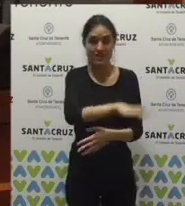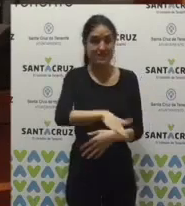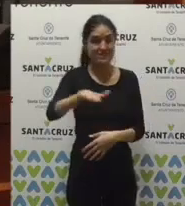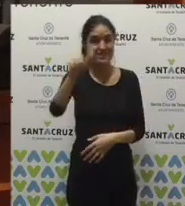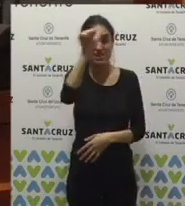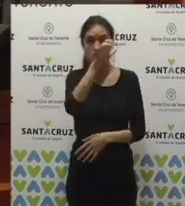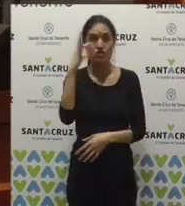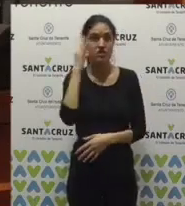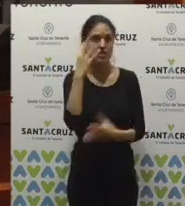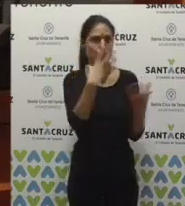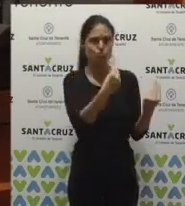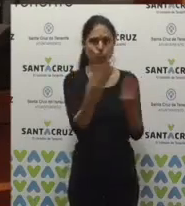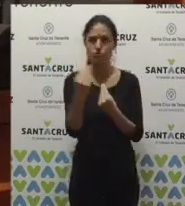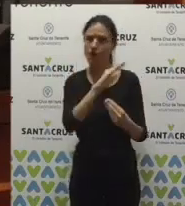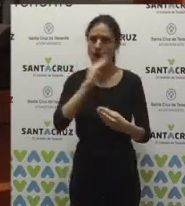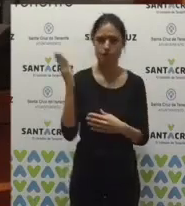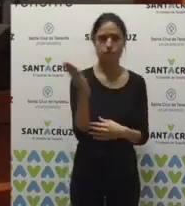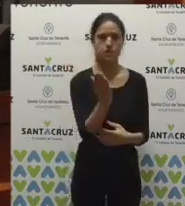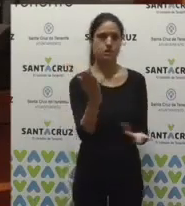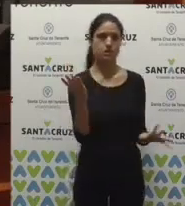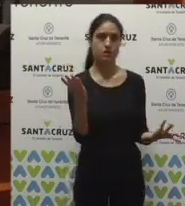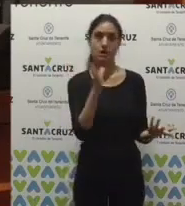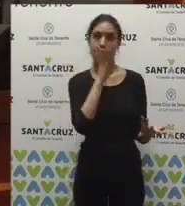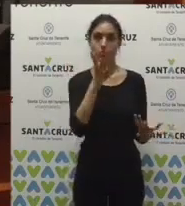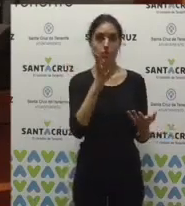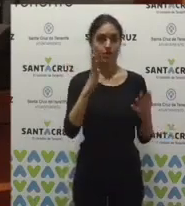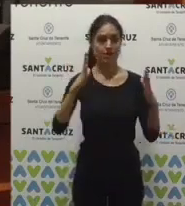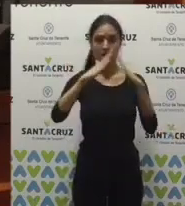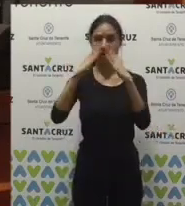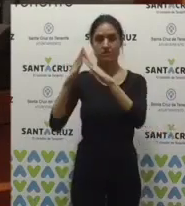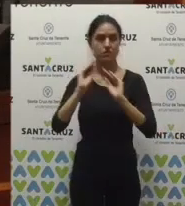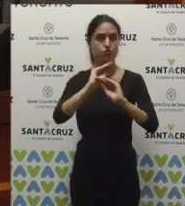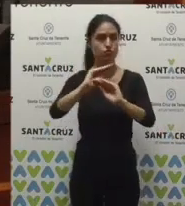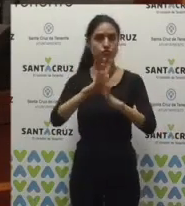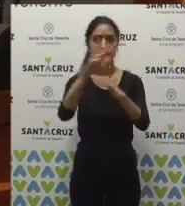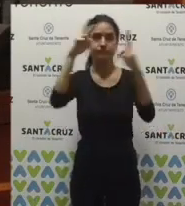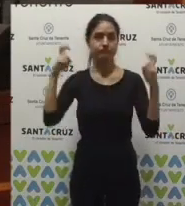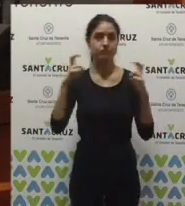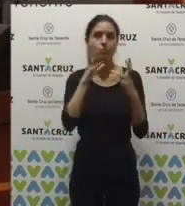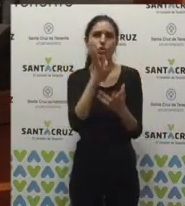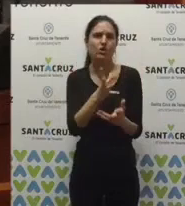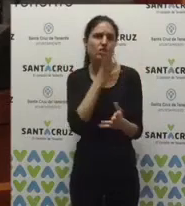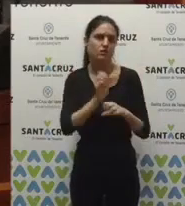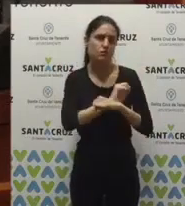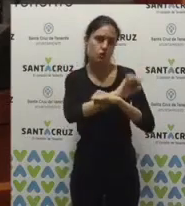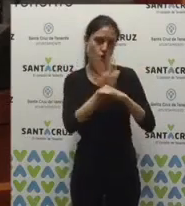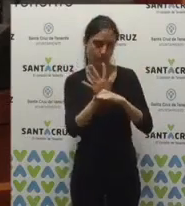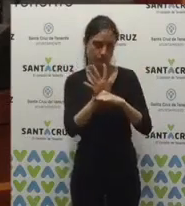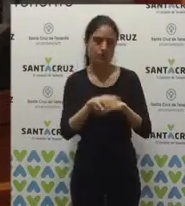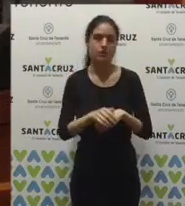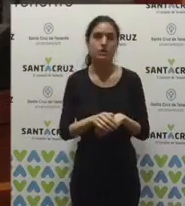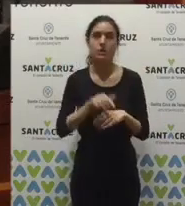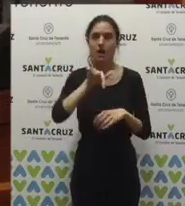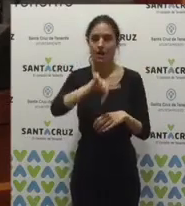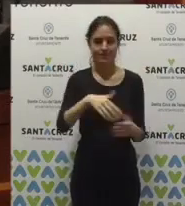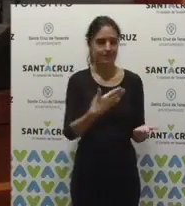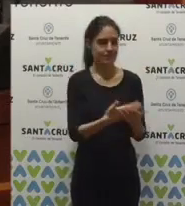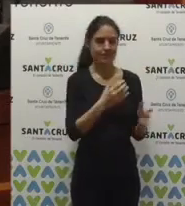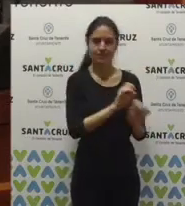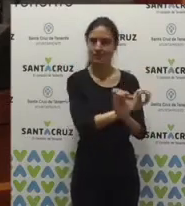municipio confinados por el copy 19 y como bien pone de manifiesto con